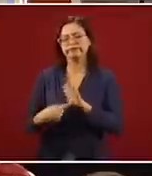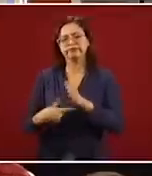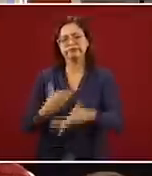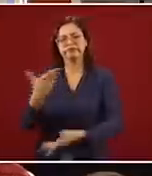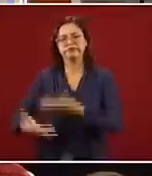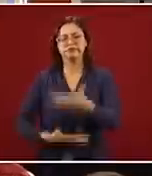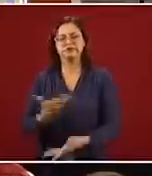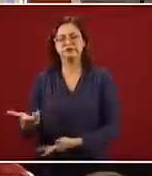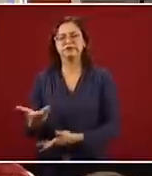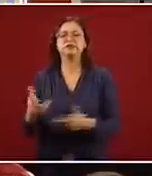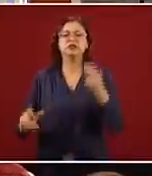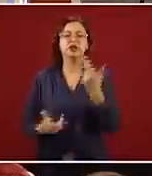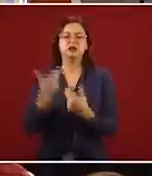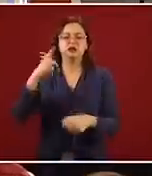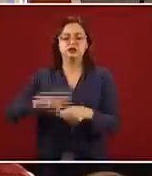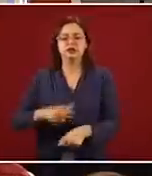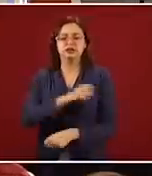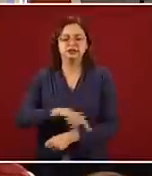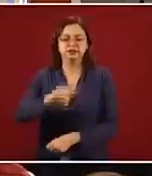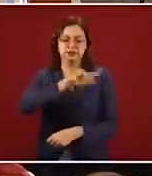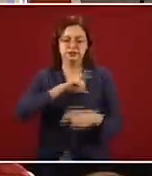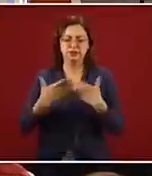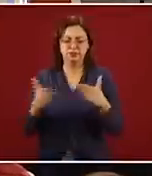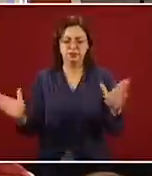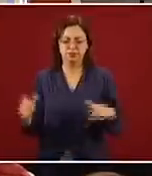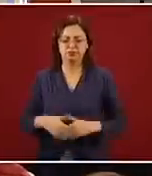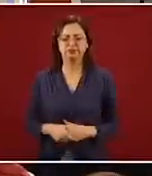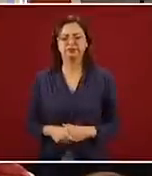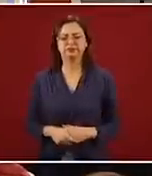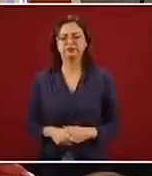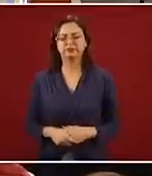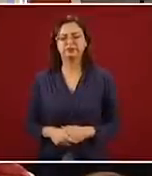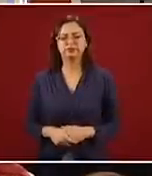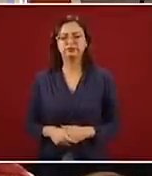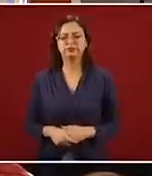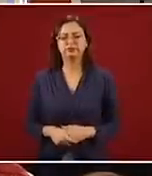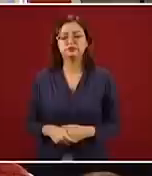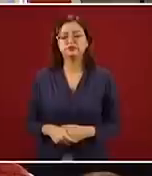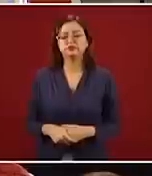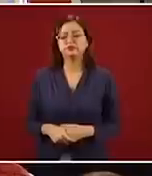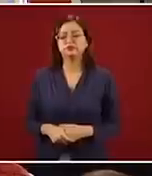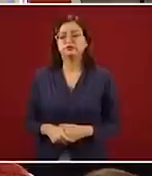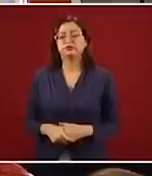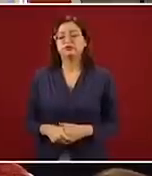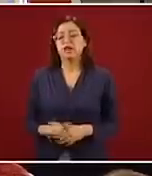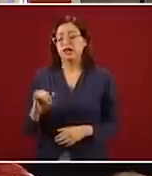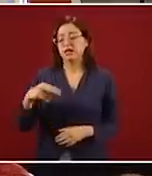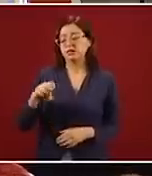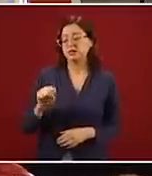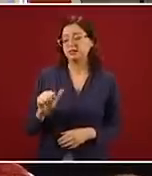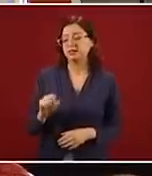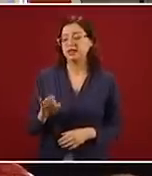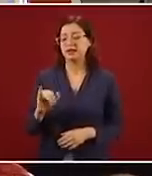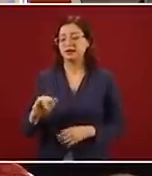Servicio Nacional de Salud Pública. Estamos, por lo tanto, las cuatro encomiendas del Instituto de Salud para el